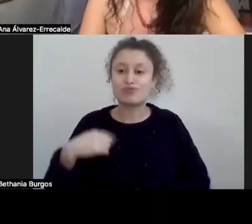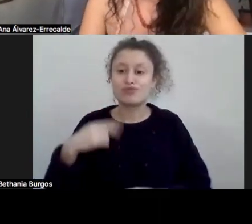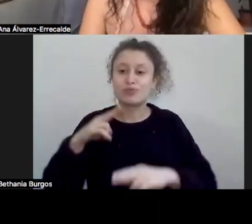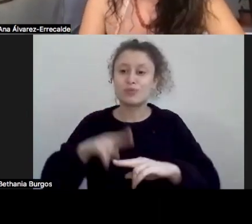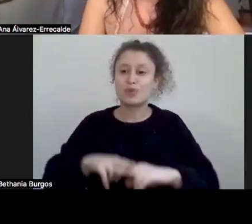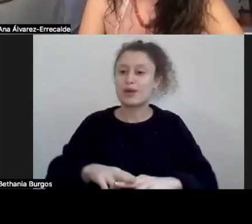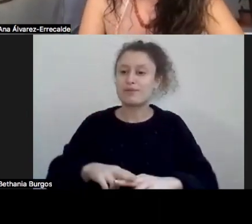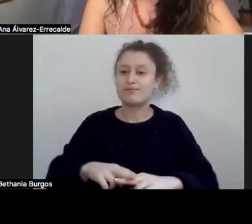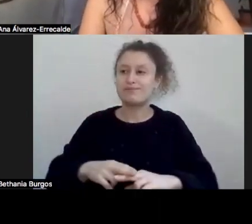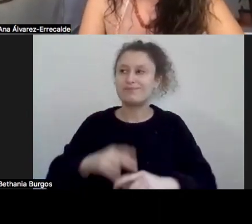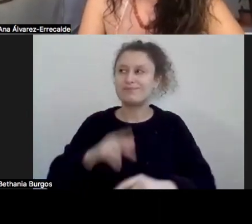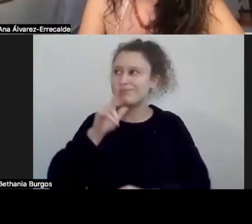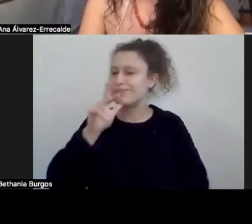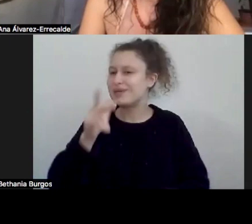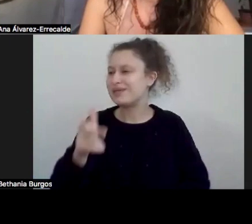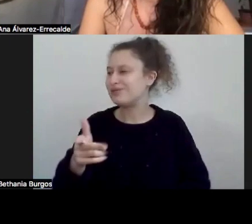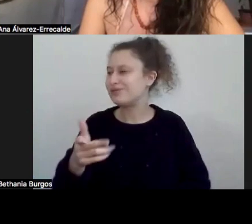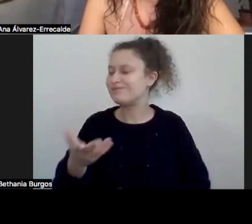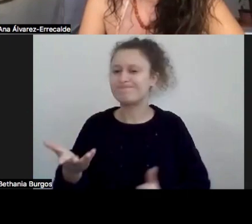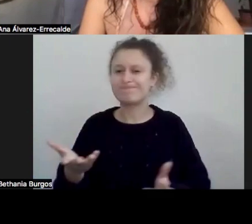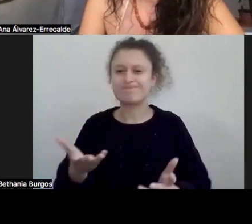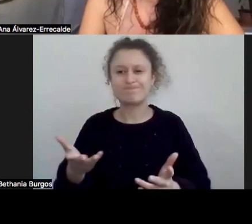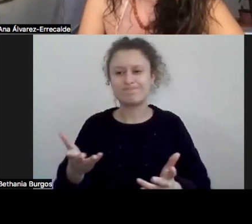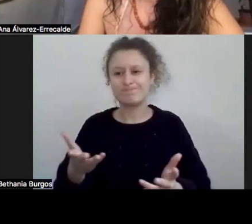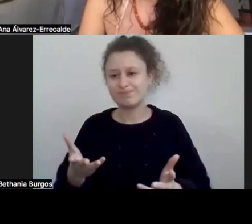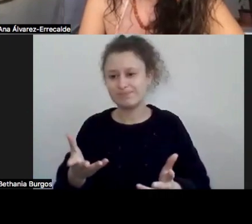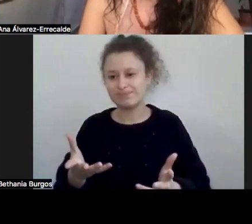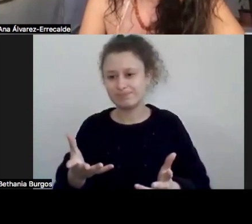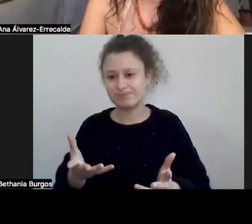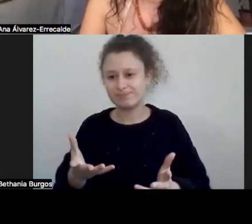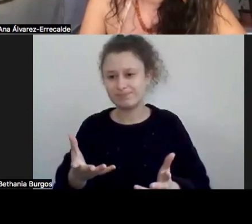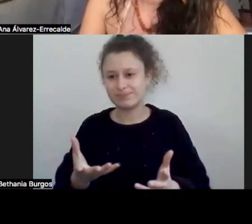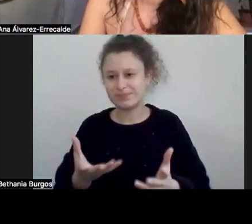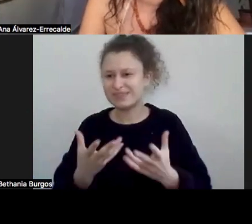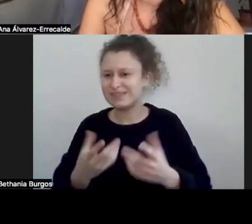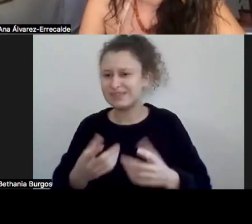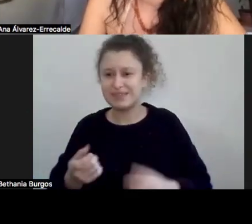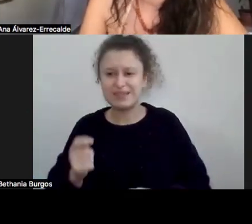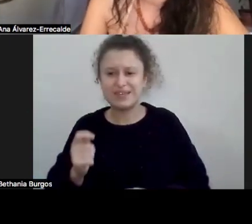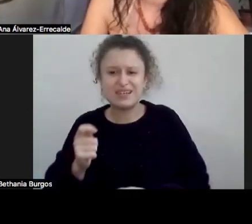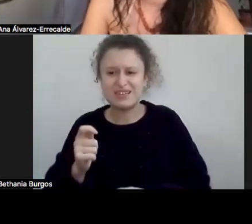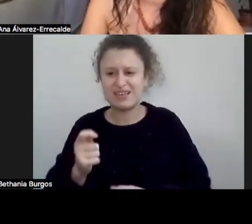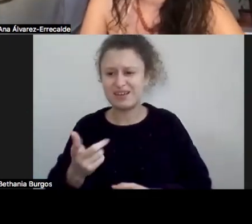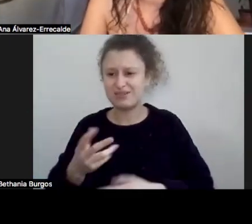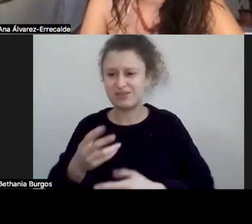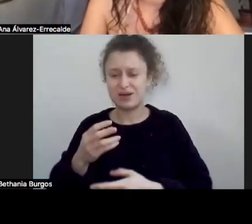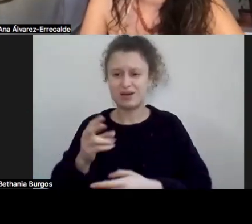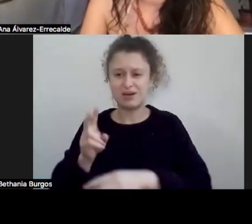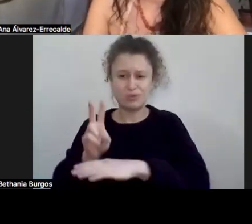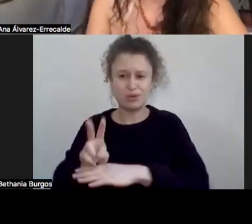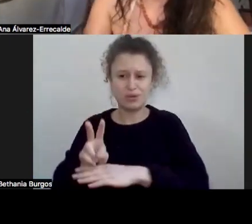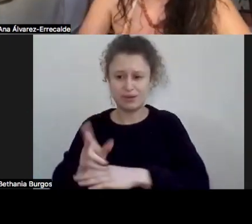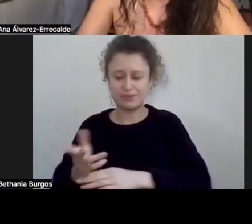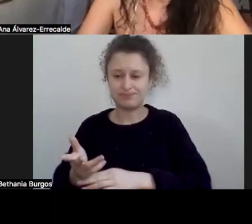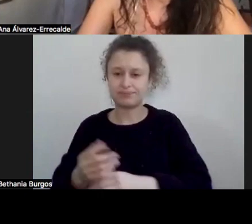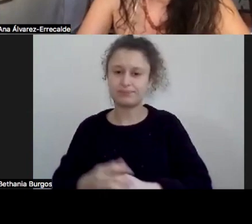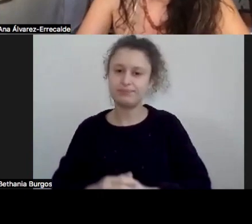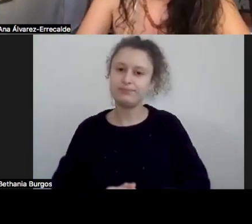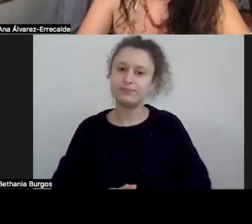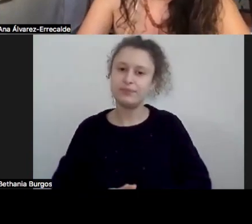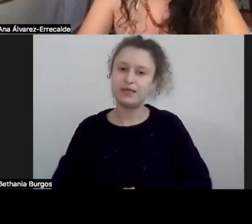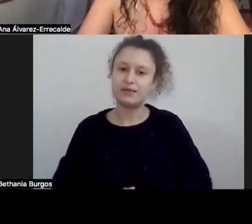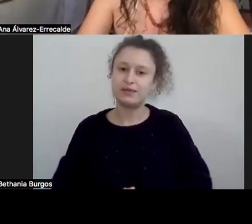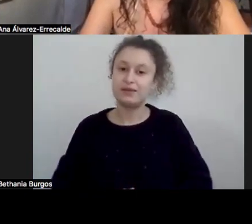y claro que era una preocupación que tenía. Y cuando lo conocí a Josep vi que estaba